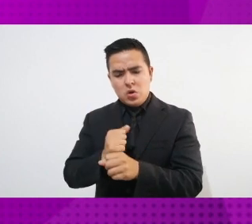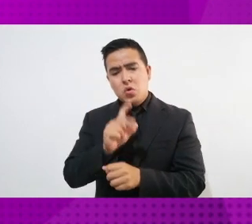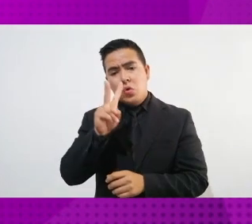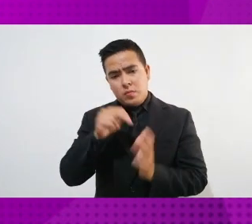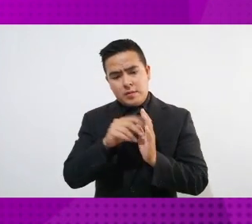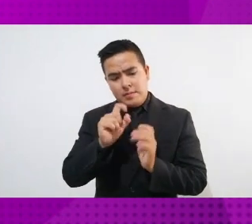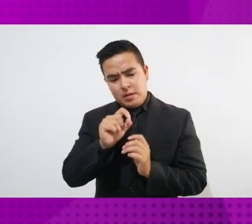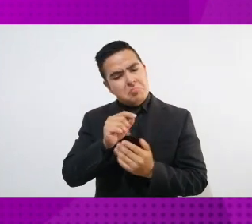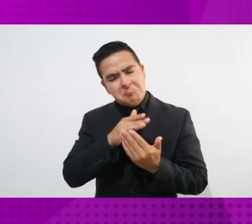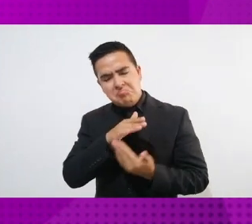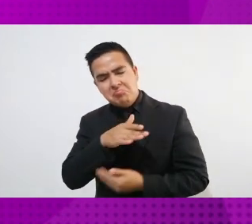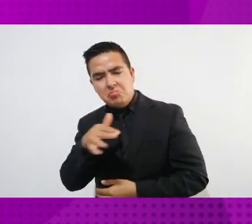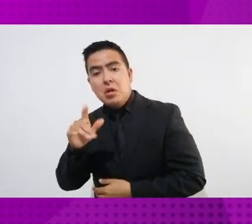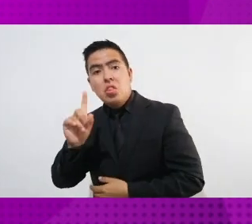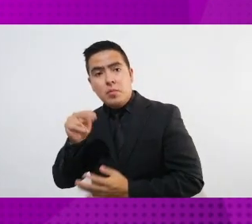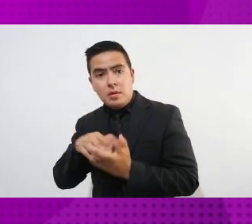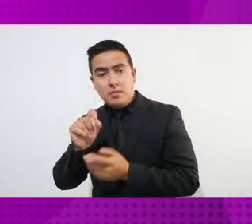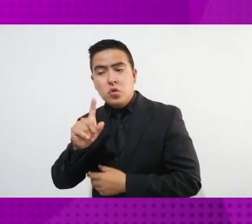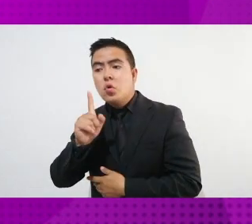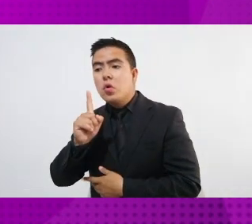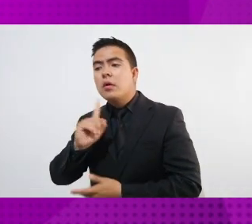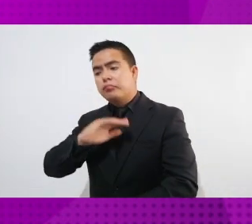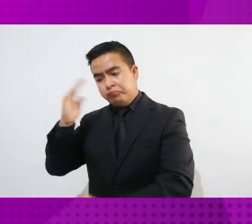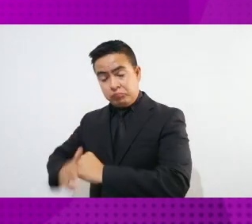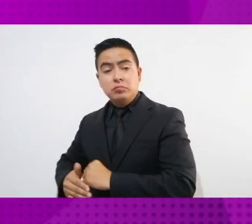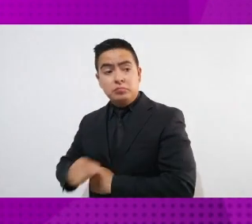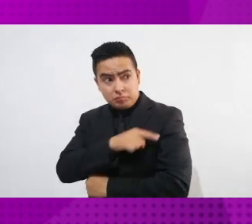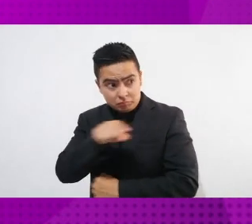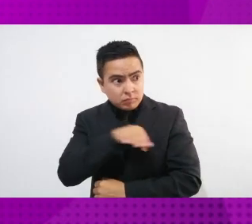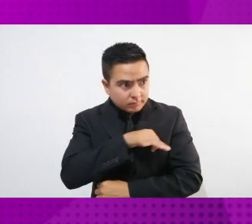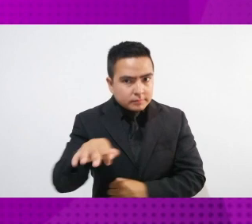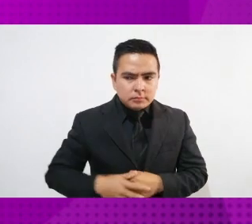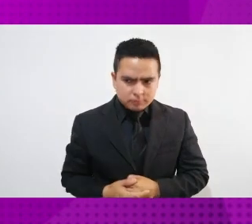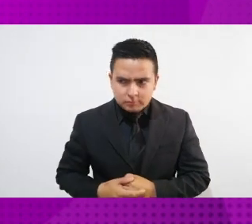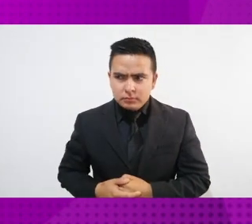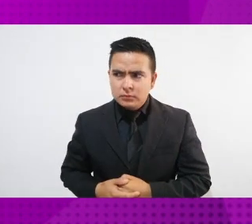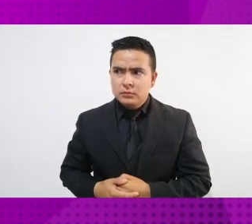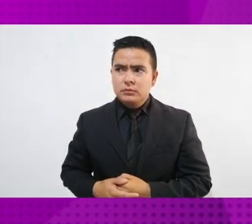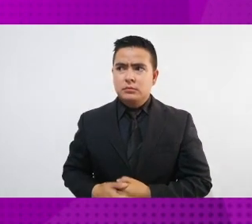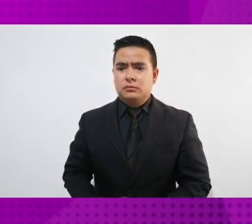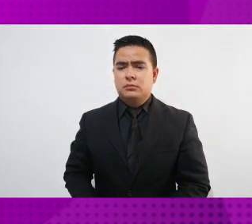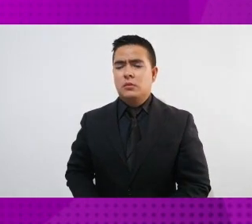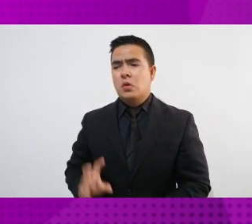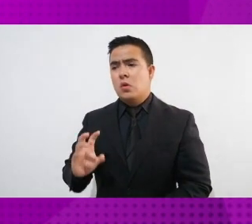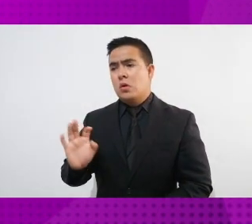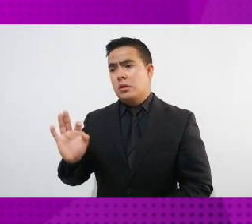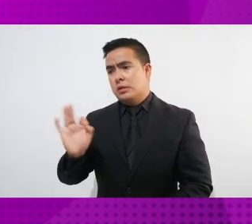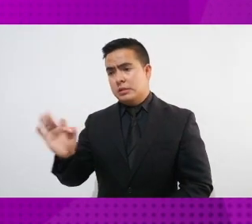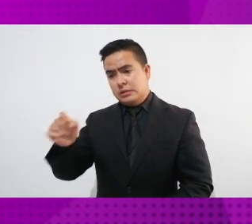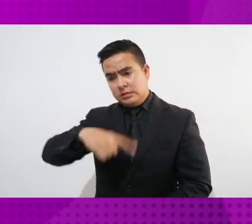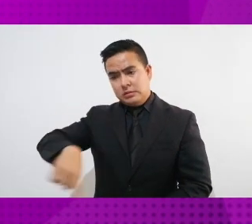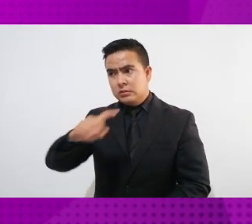que se den las condiciones para llevar a cabo una elección de manera regular, que eso pues seguramente va a ser en unos 2, 3